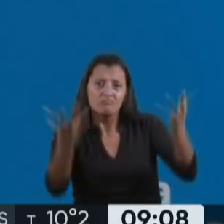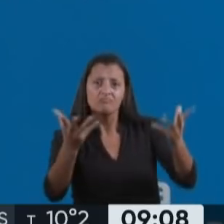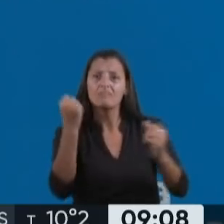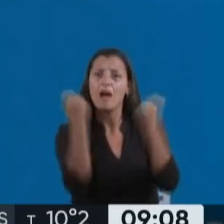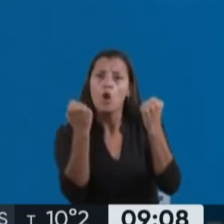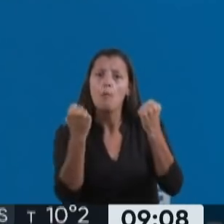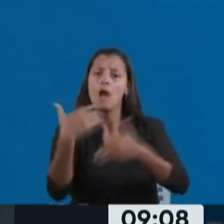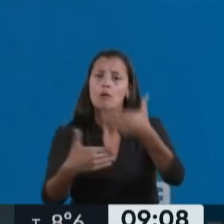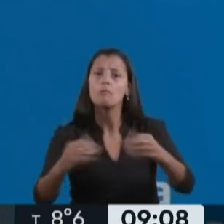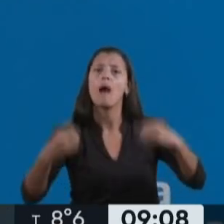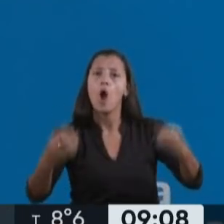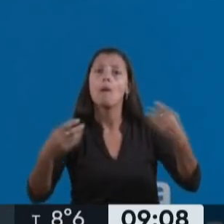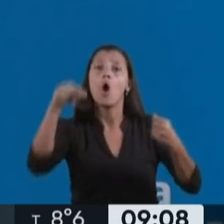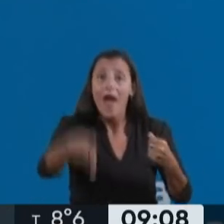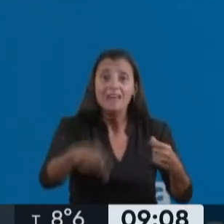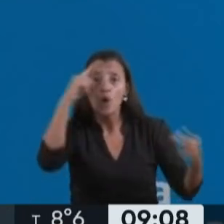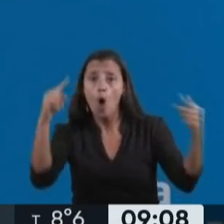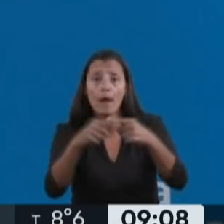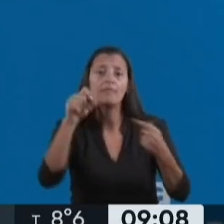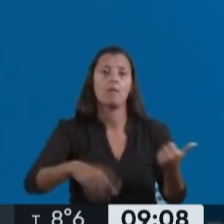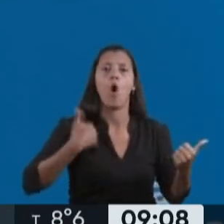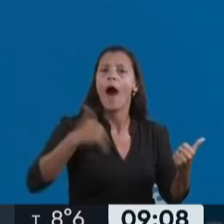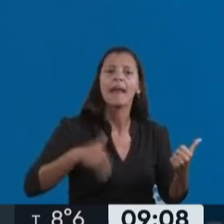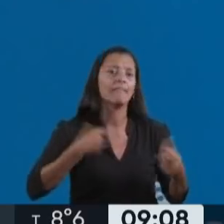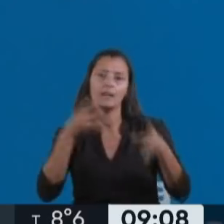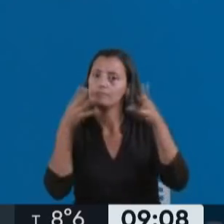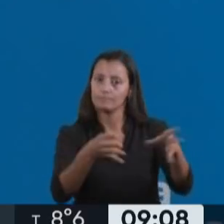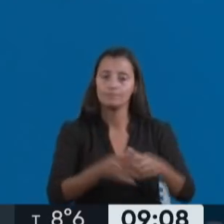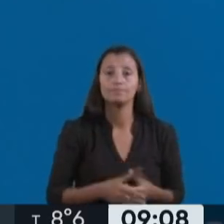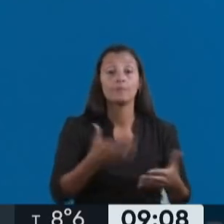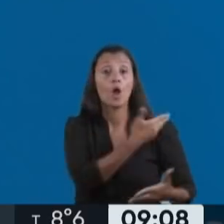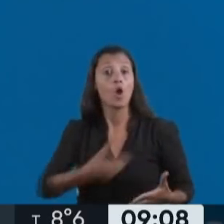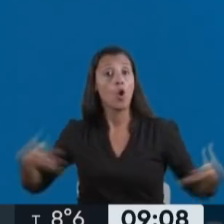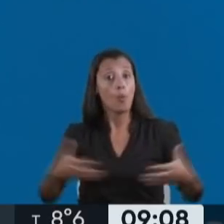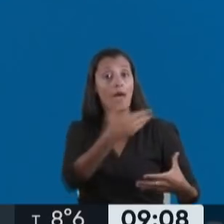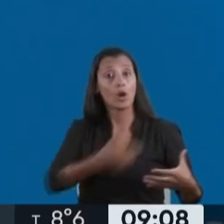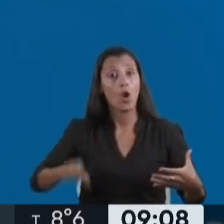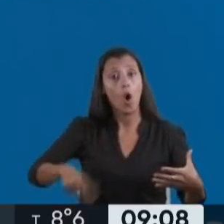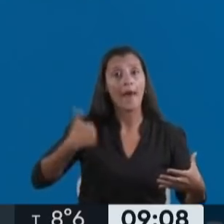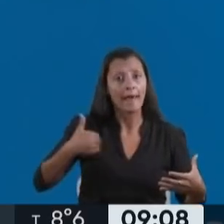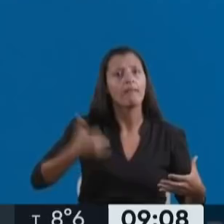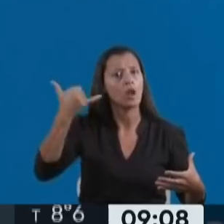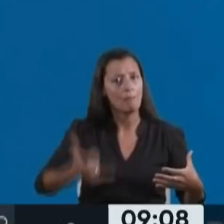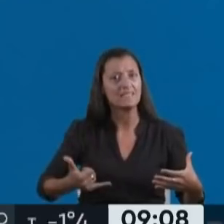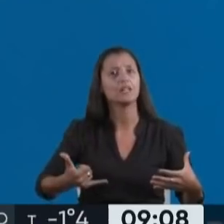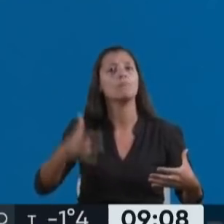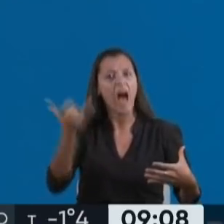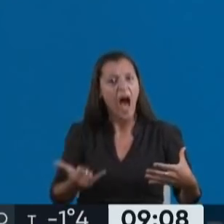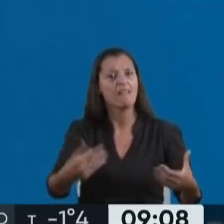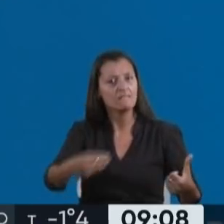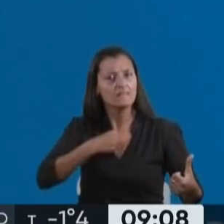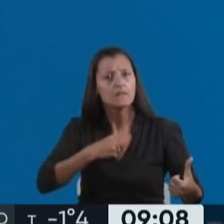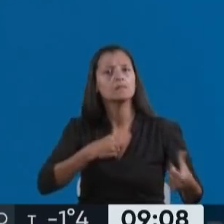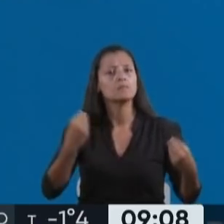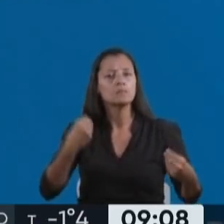de crecimiento es lo que la Argentina está defendiendo. El gobierno argentino tiene predisposición, tiene voluntad